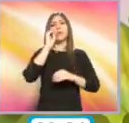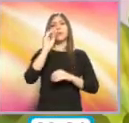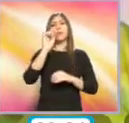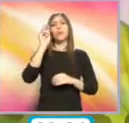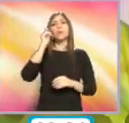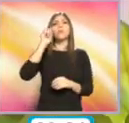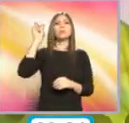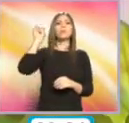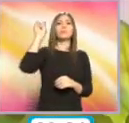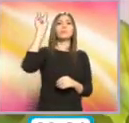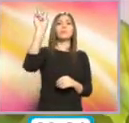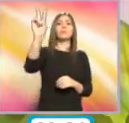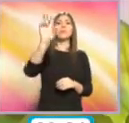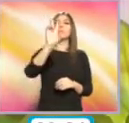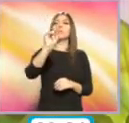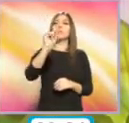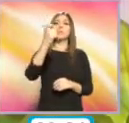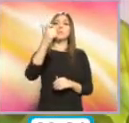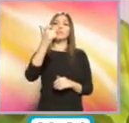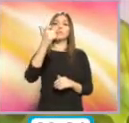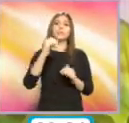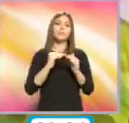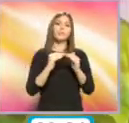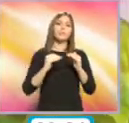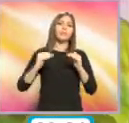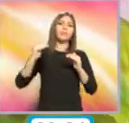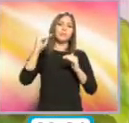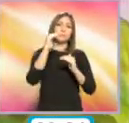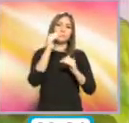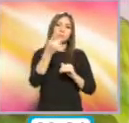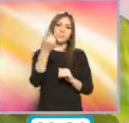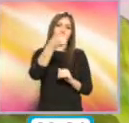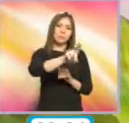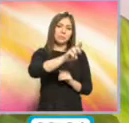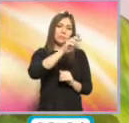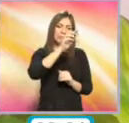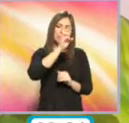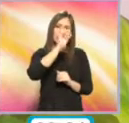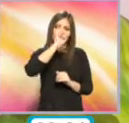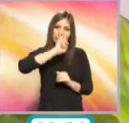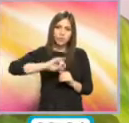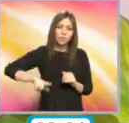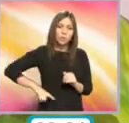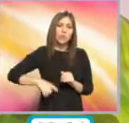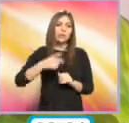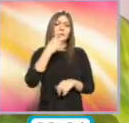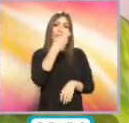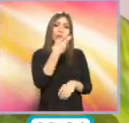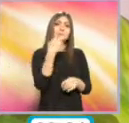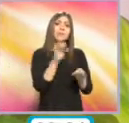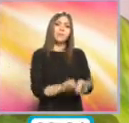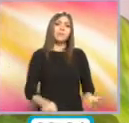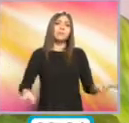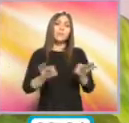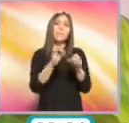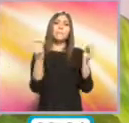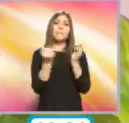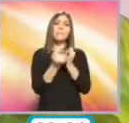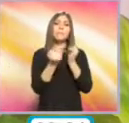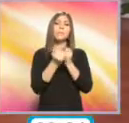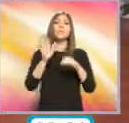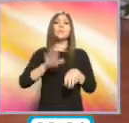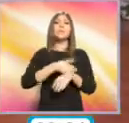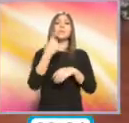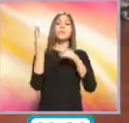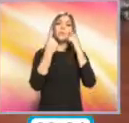trolebuses, no suba la tarifa. Y por lo tanto, si esta es una cuestión importante, tomando en consideración que